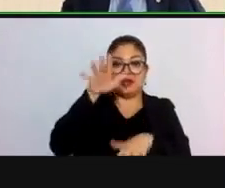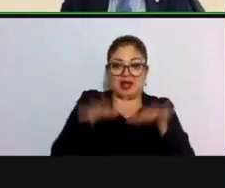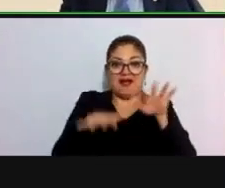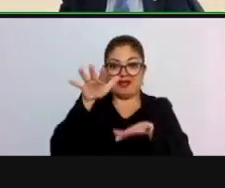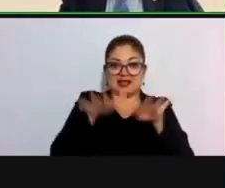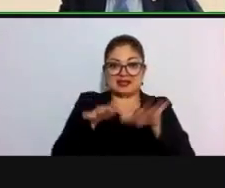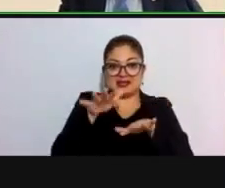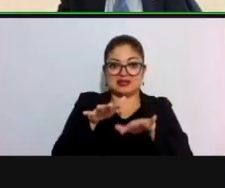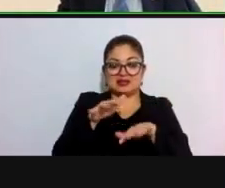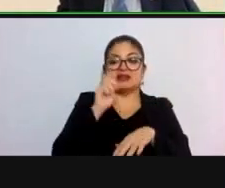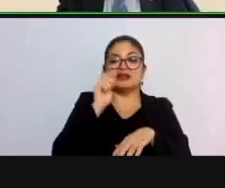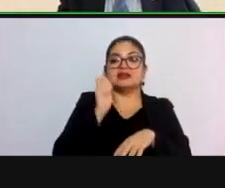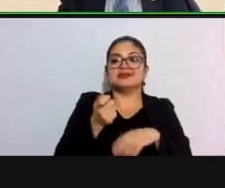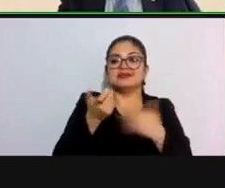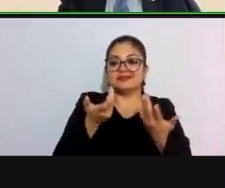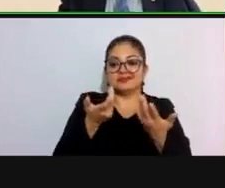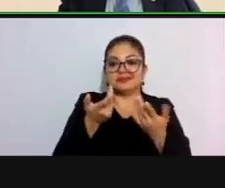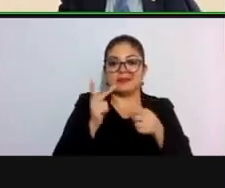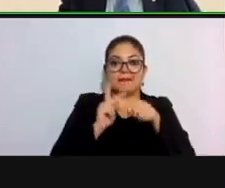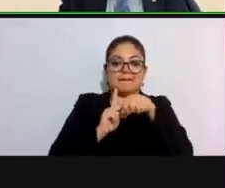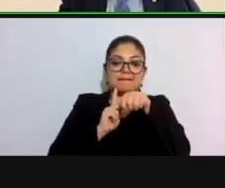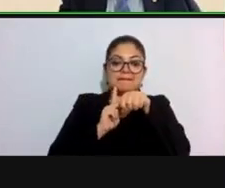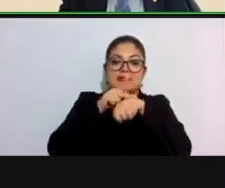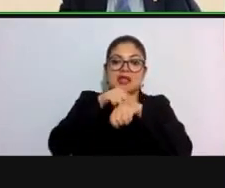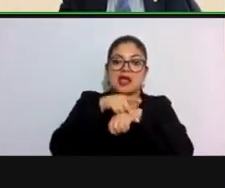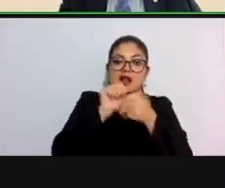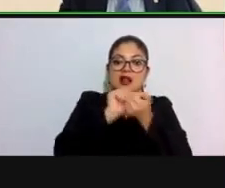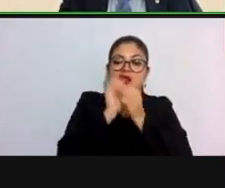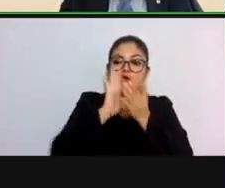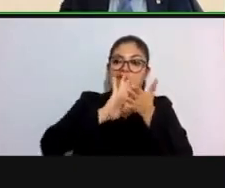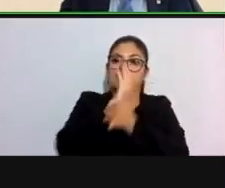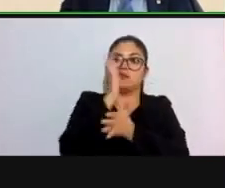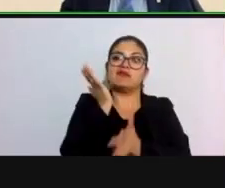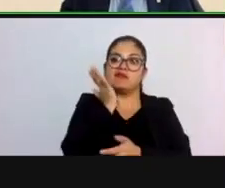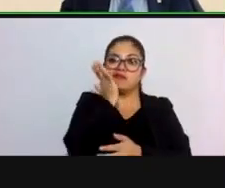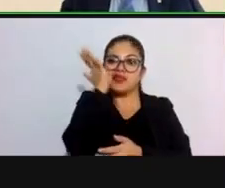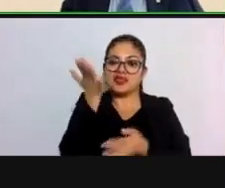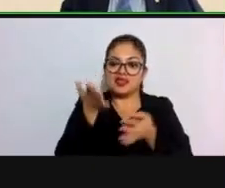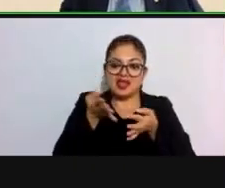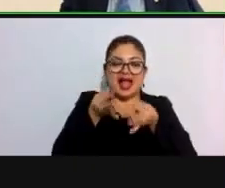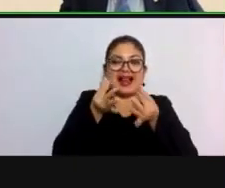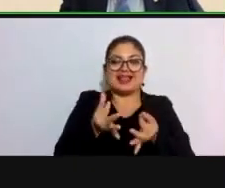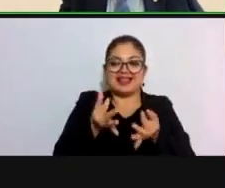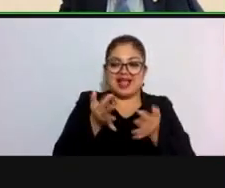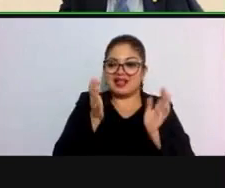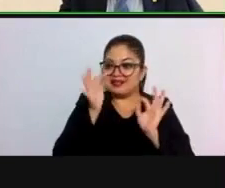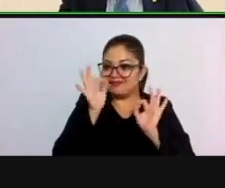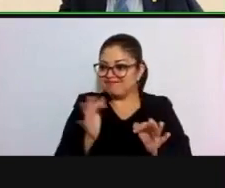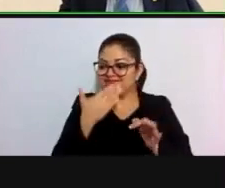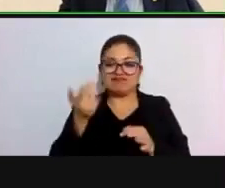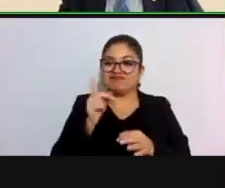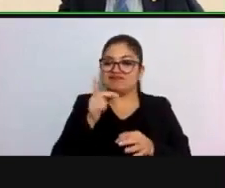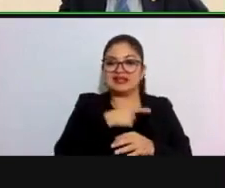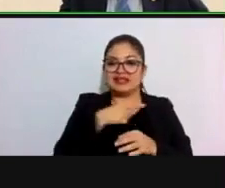elemento porque la piel se machaca, pierde vitalidad y es necesario sacrificar un poco de piel para que esto